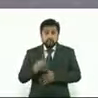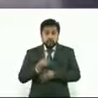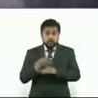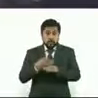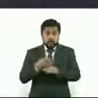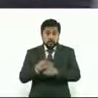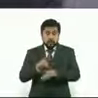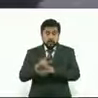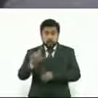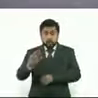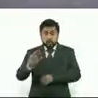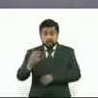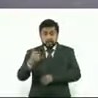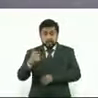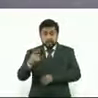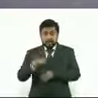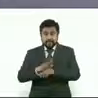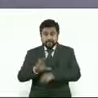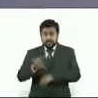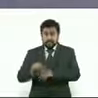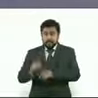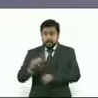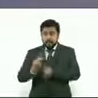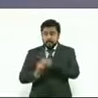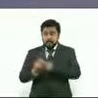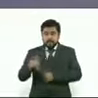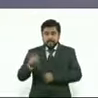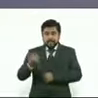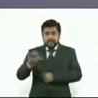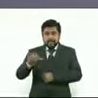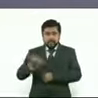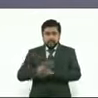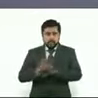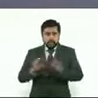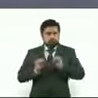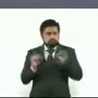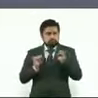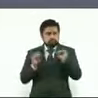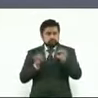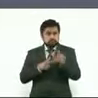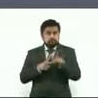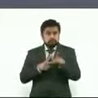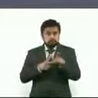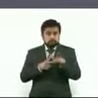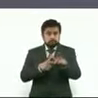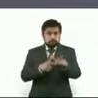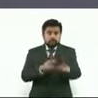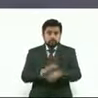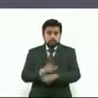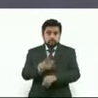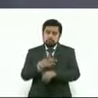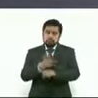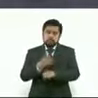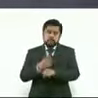Kenia está manteniendo este paso firme para llevarse la primera